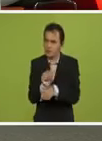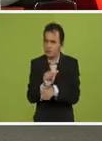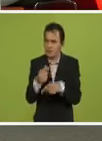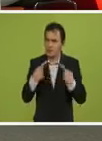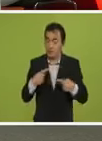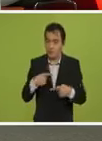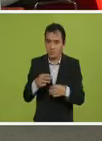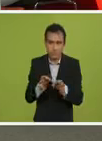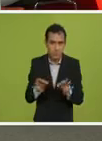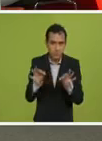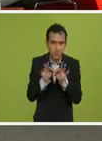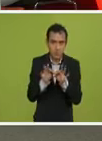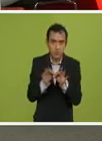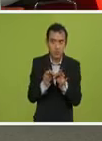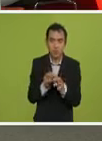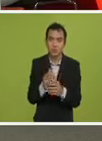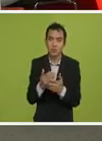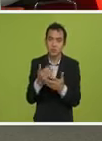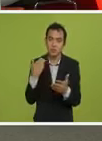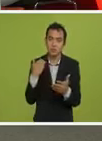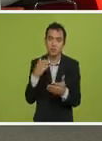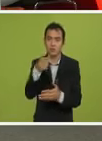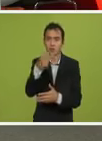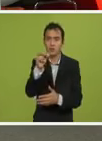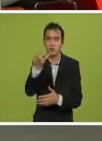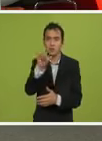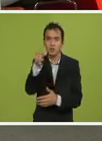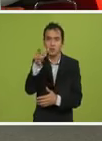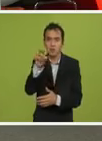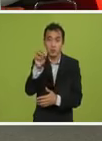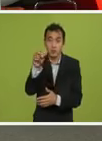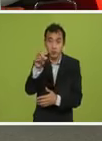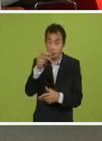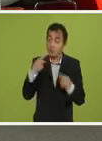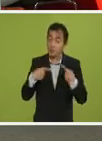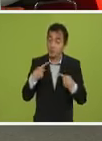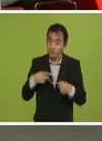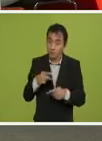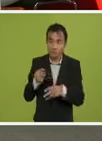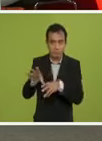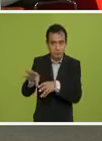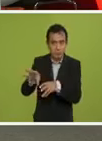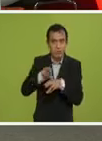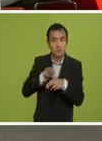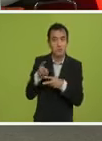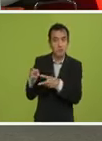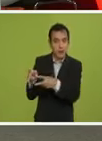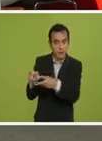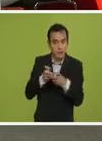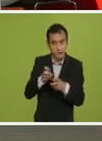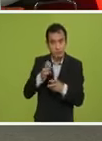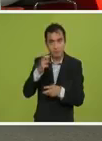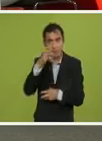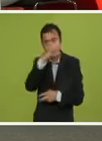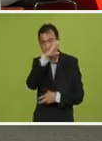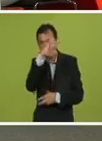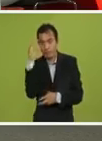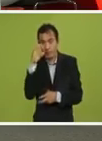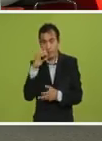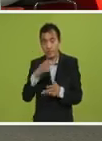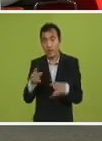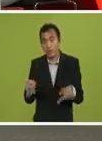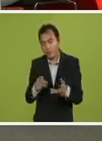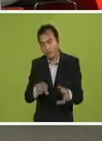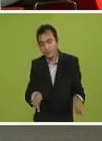muy sonados. Claro, de estos famosos hackers, ¿no? Uh-huh. De los hackers que se roban estas imágenes y entonces las publican y entonces pueden hacer hasta negocios,